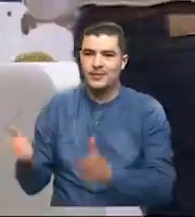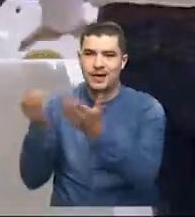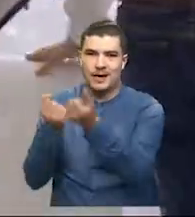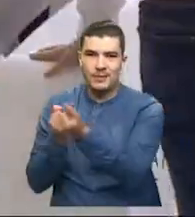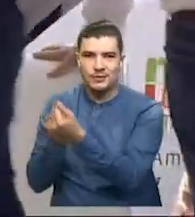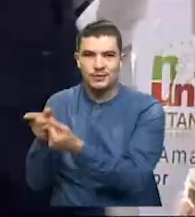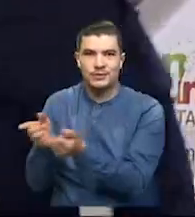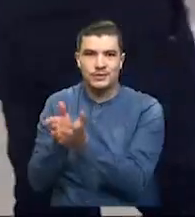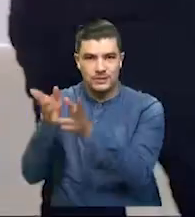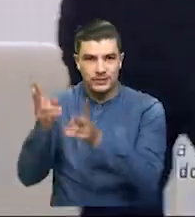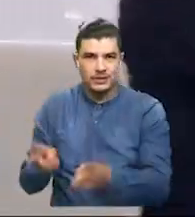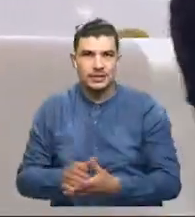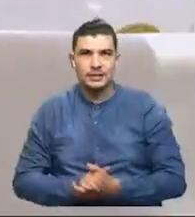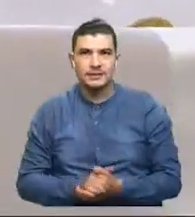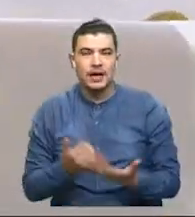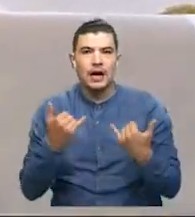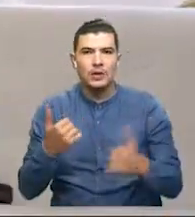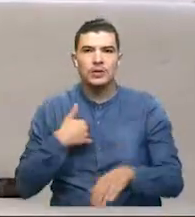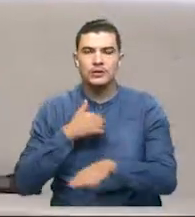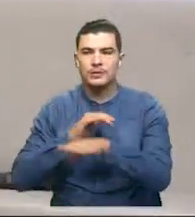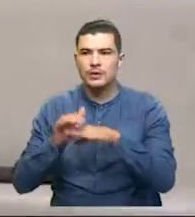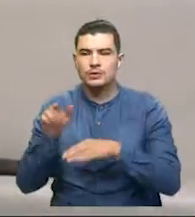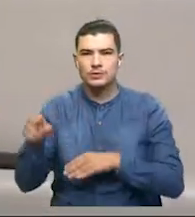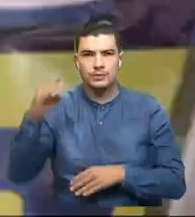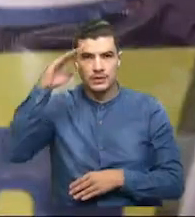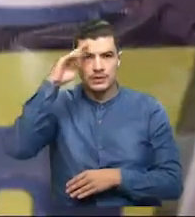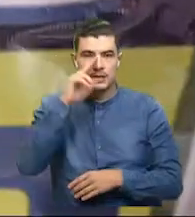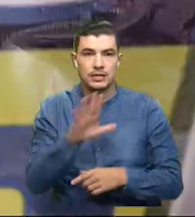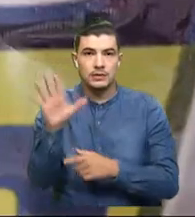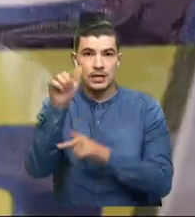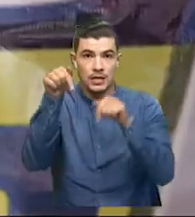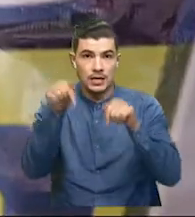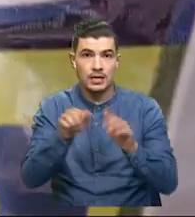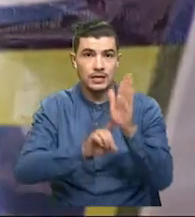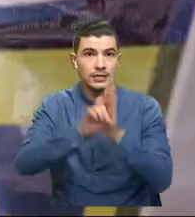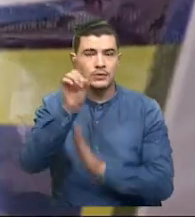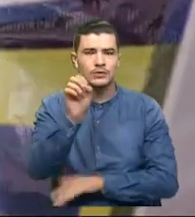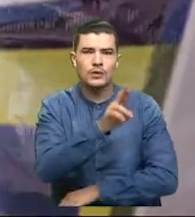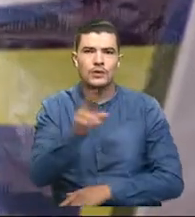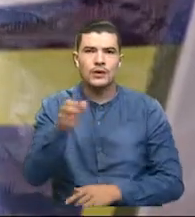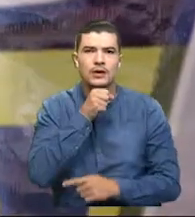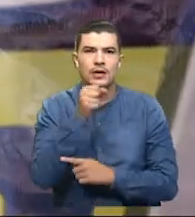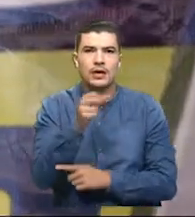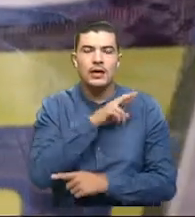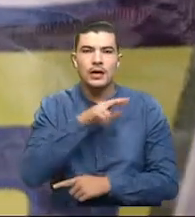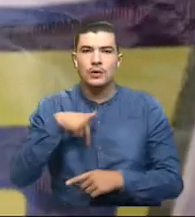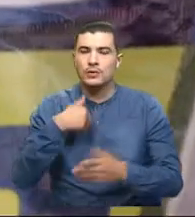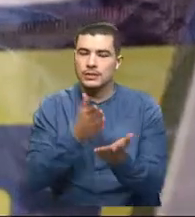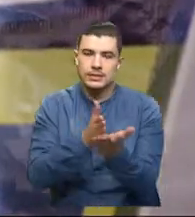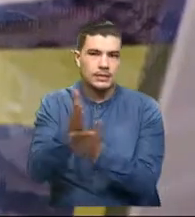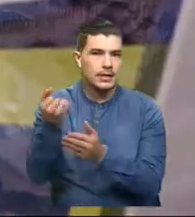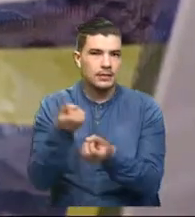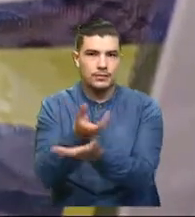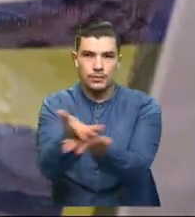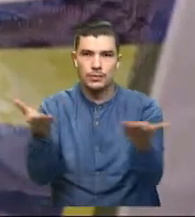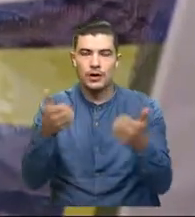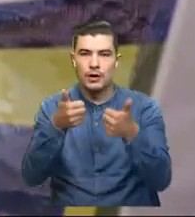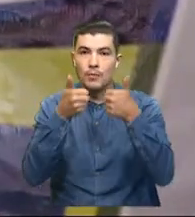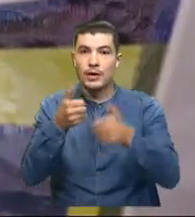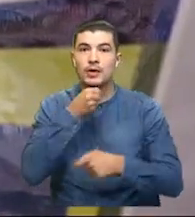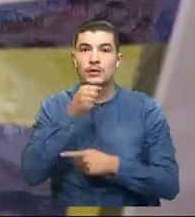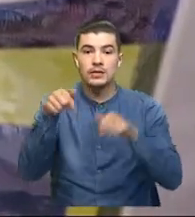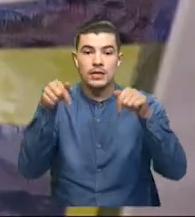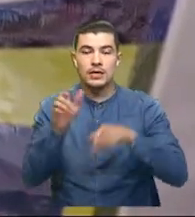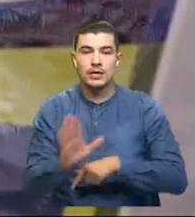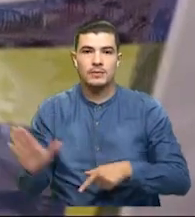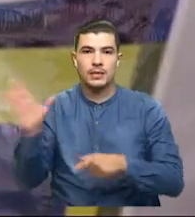del Departamento de Policía. María, ustedes están en desarrollo de Oriente Noticias y seguimos dando buenas noticias para el Departamento de Santander, pero yo